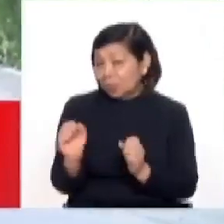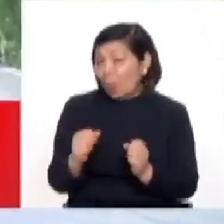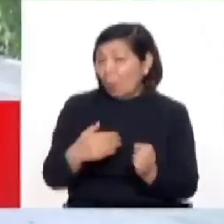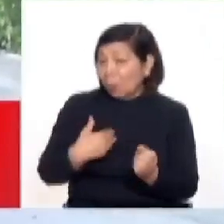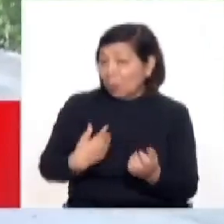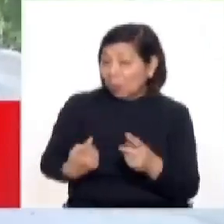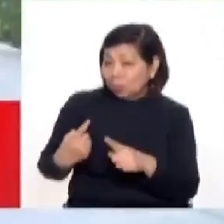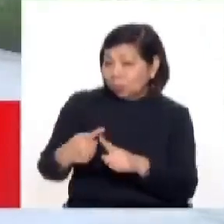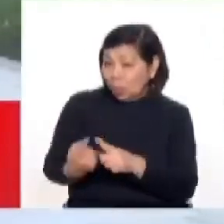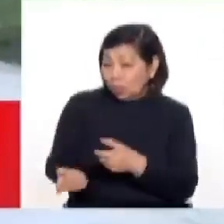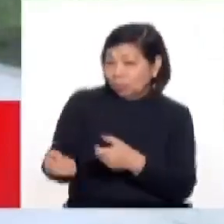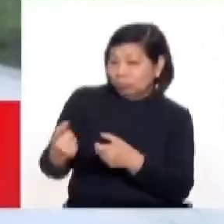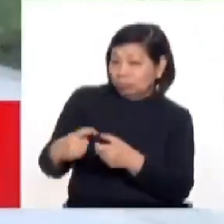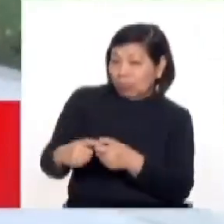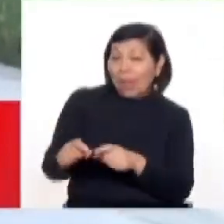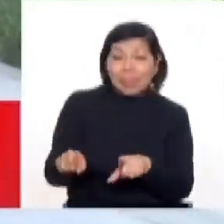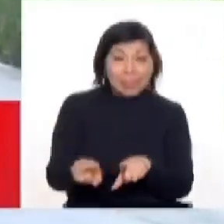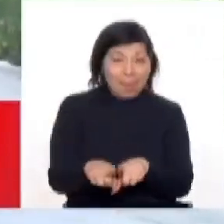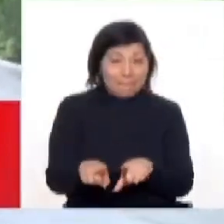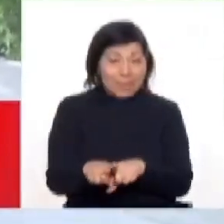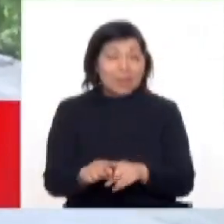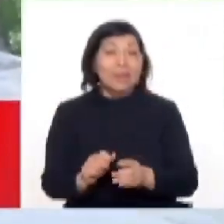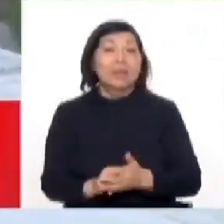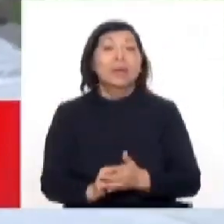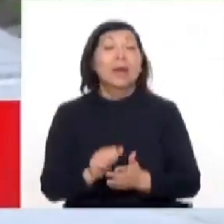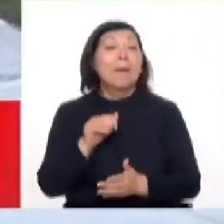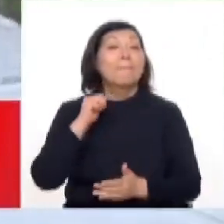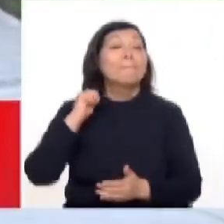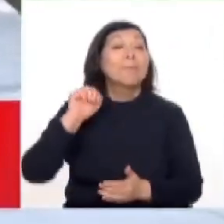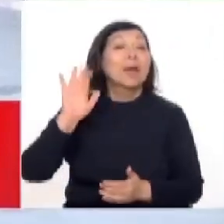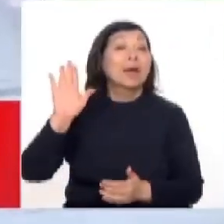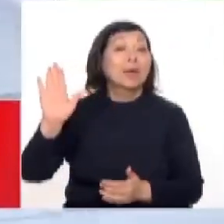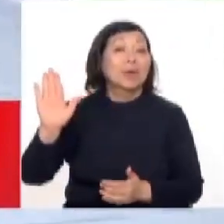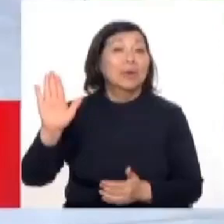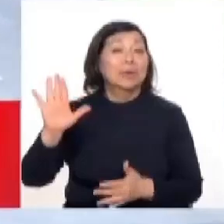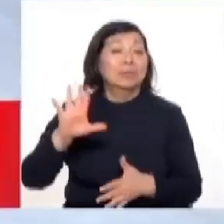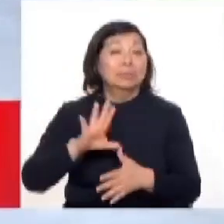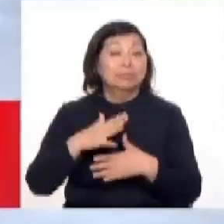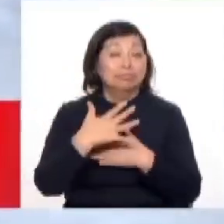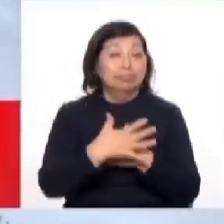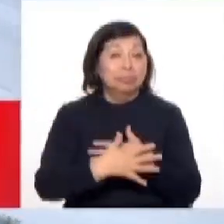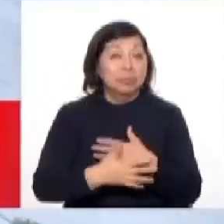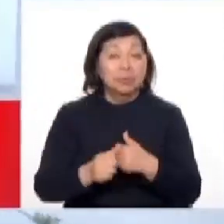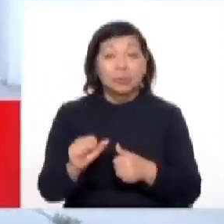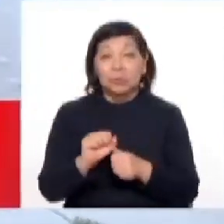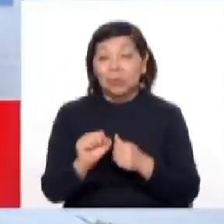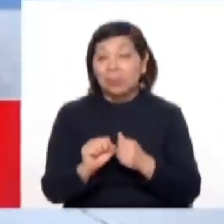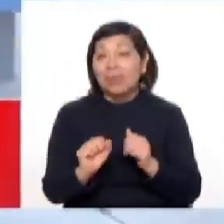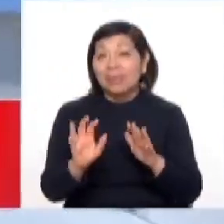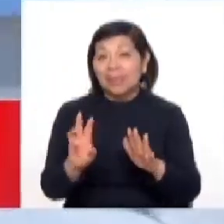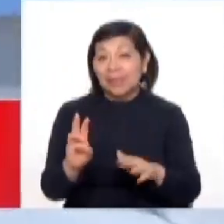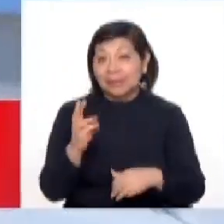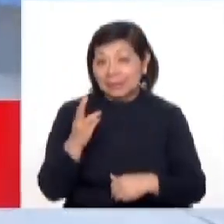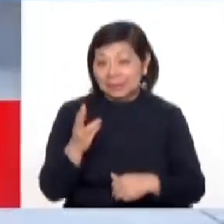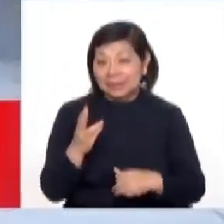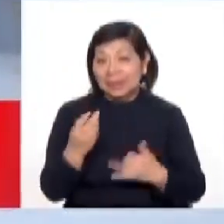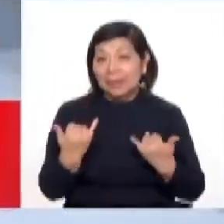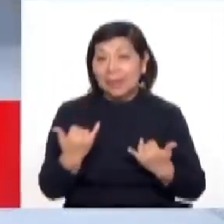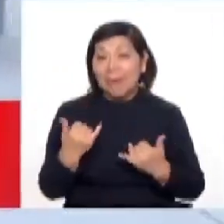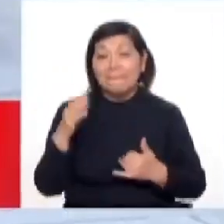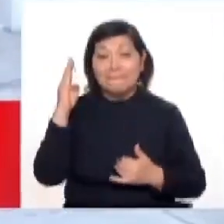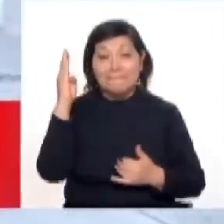que puedan sumarse y ayuden también a Leonardo a viajar a este sudamericano sub-16 que se va a realizar